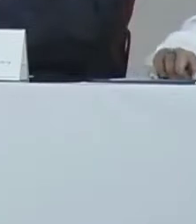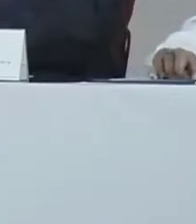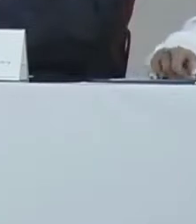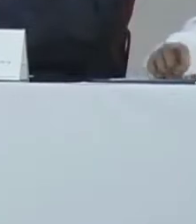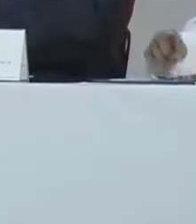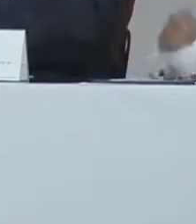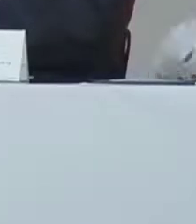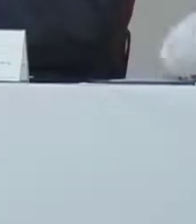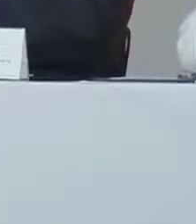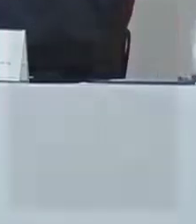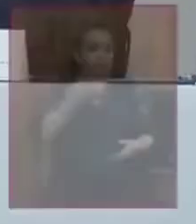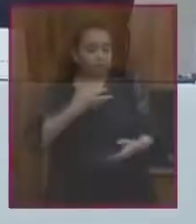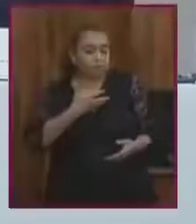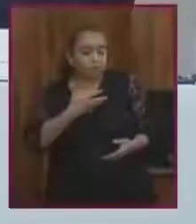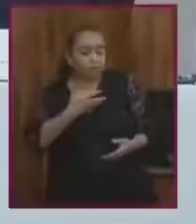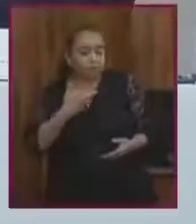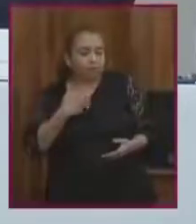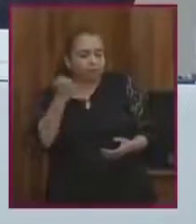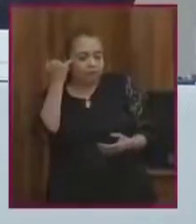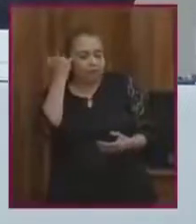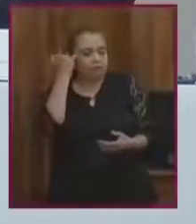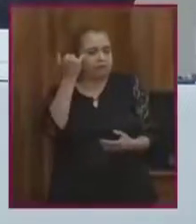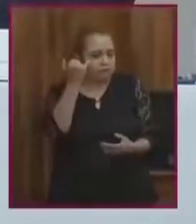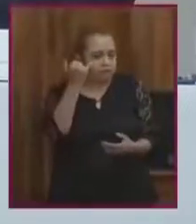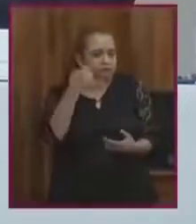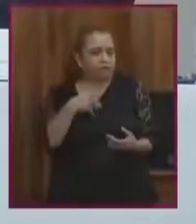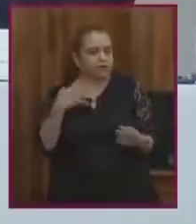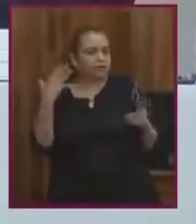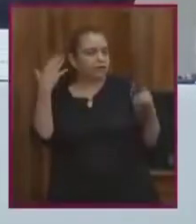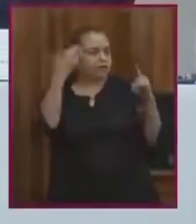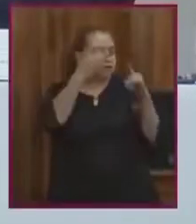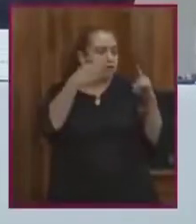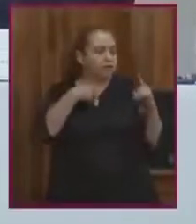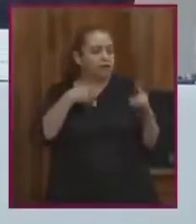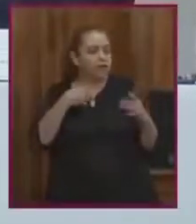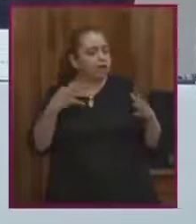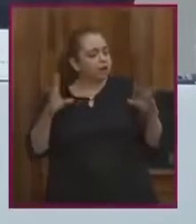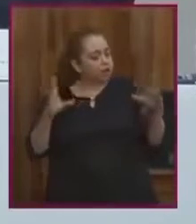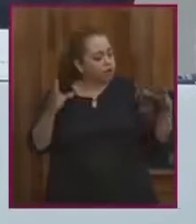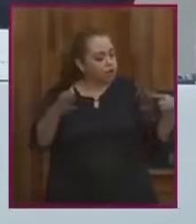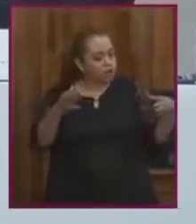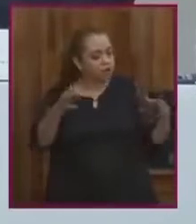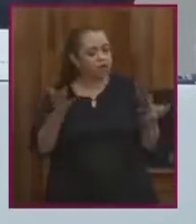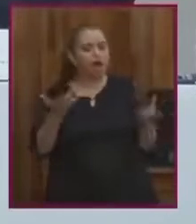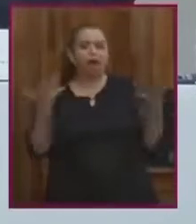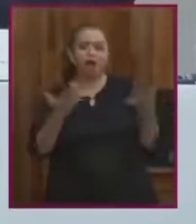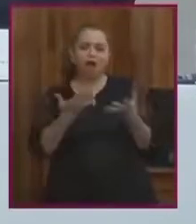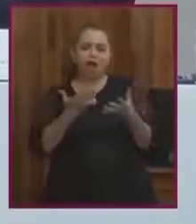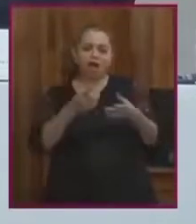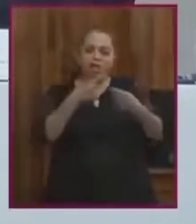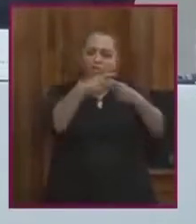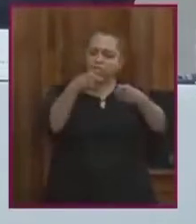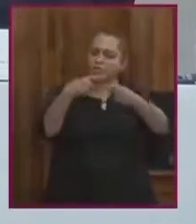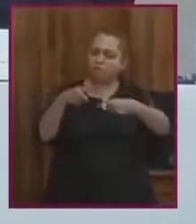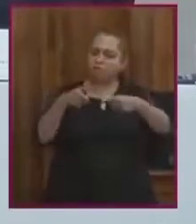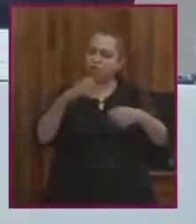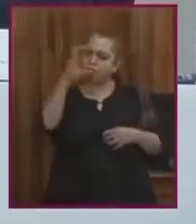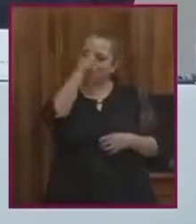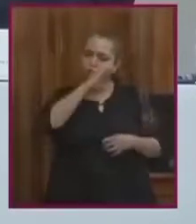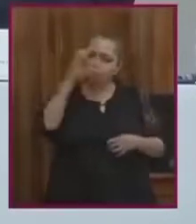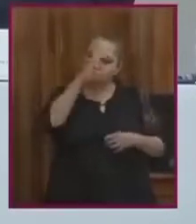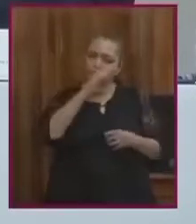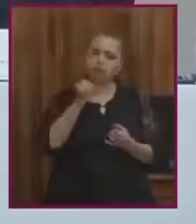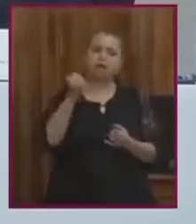nosotros tenemos la convicción de que esa unidad se constituye desde nuestra diversidad cultural,